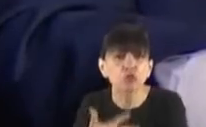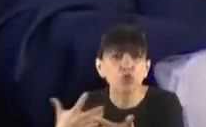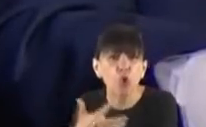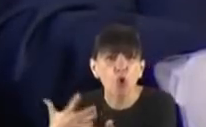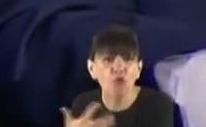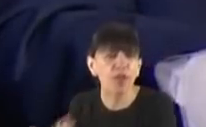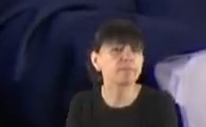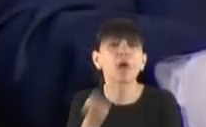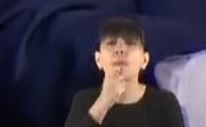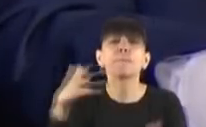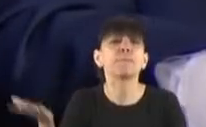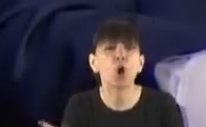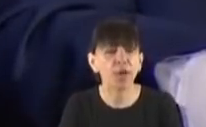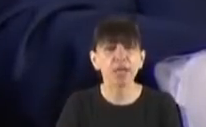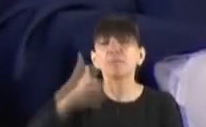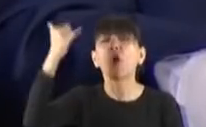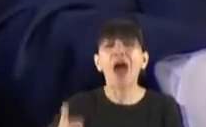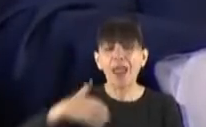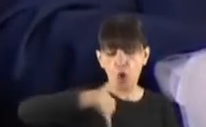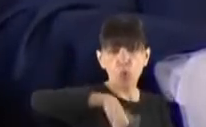Cuando cortan el corredor de Lachin